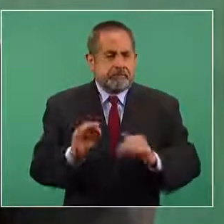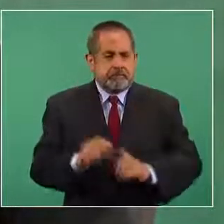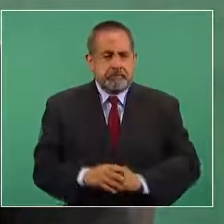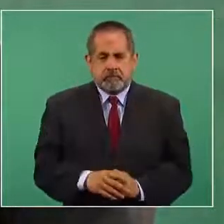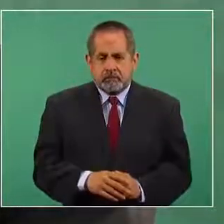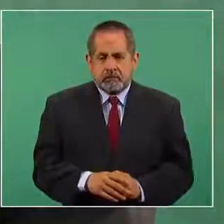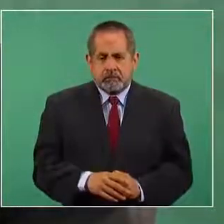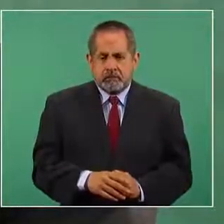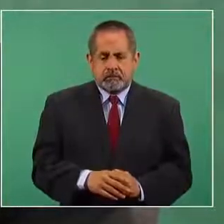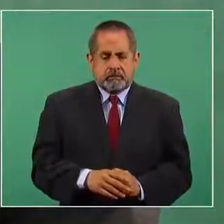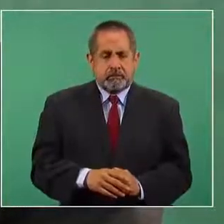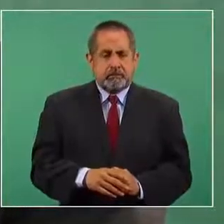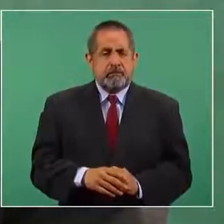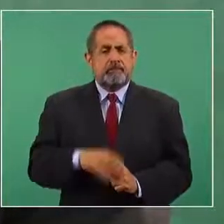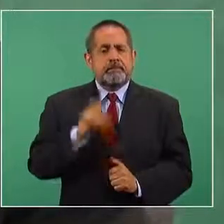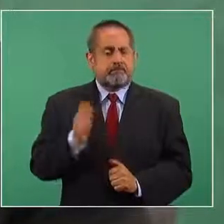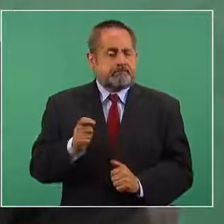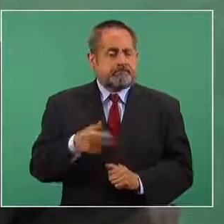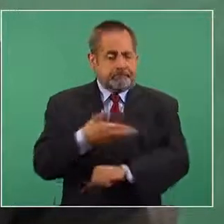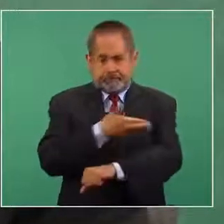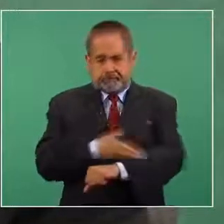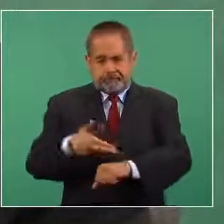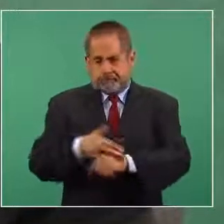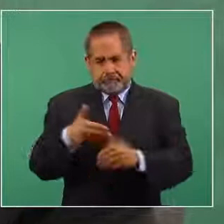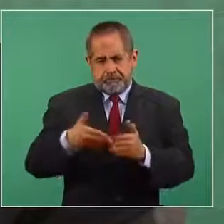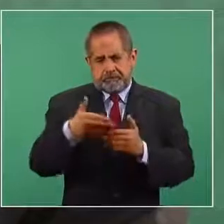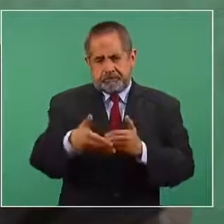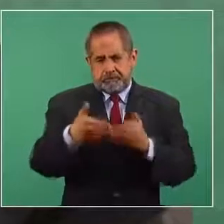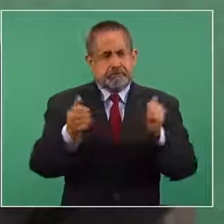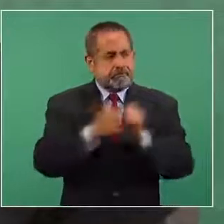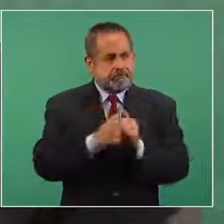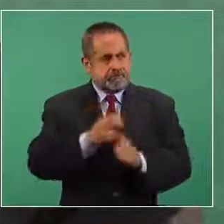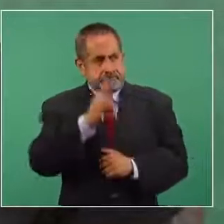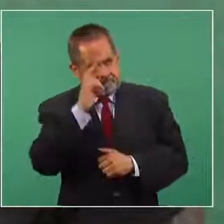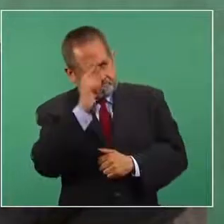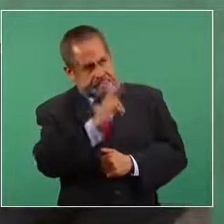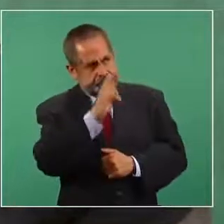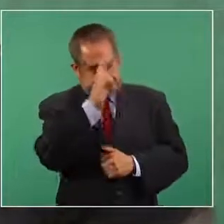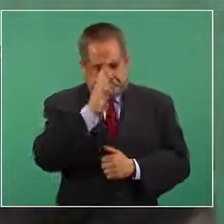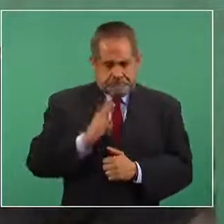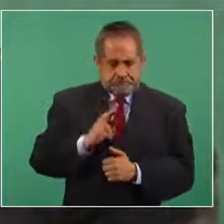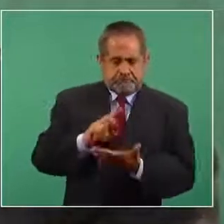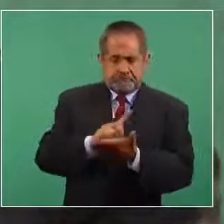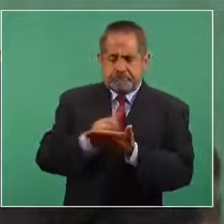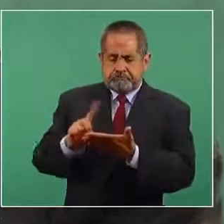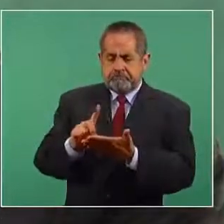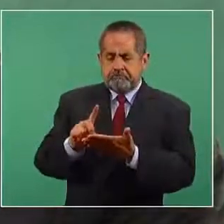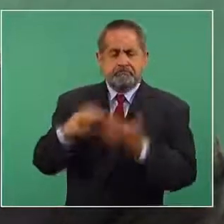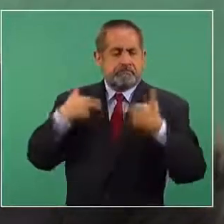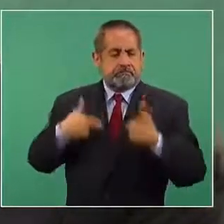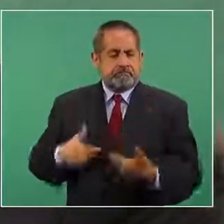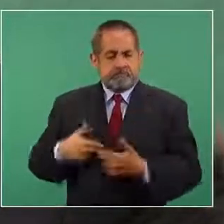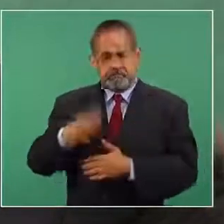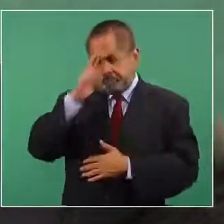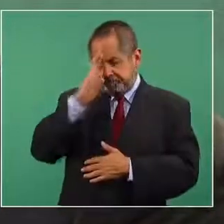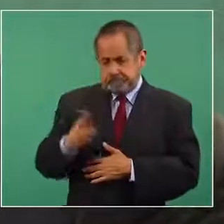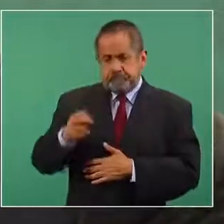se tiene que llevar a cabo con respeto a los derechos humanos de los